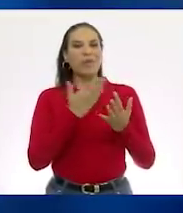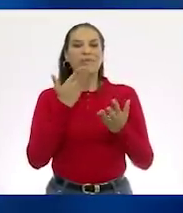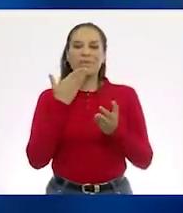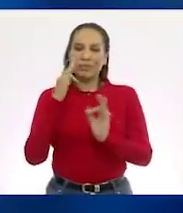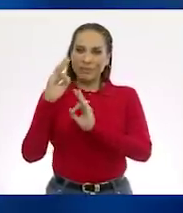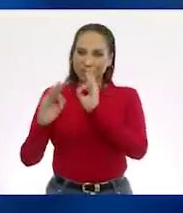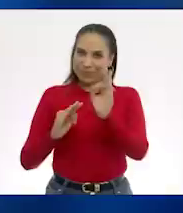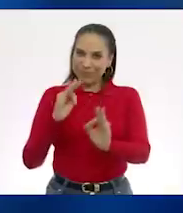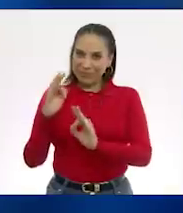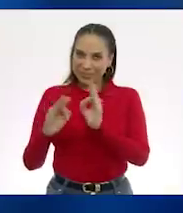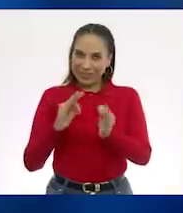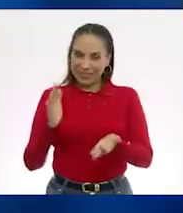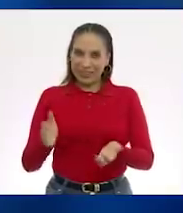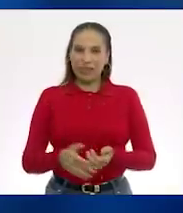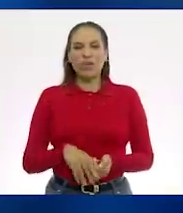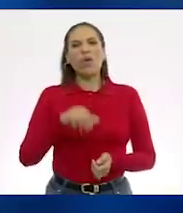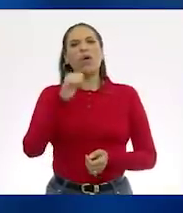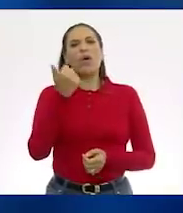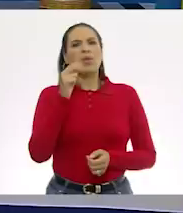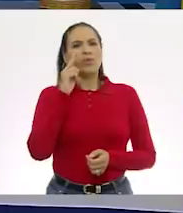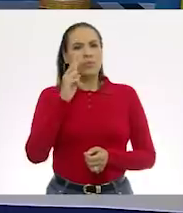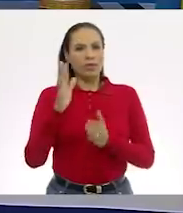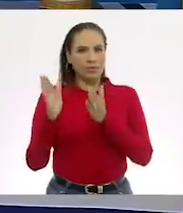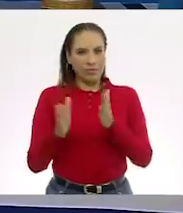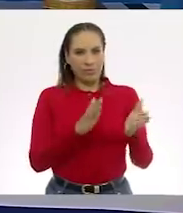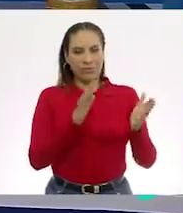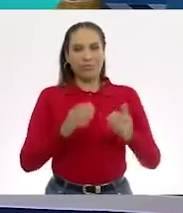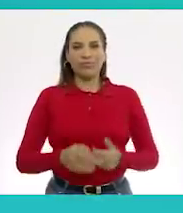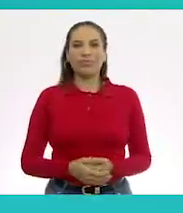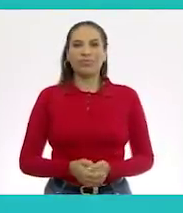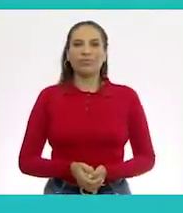trato. Veamos este otro segmento.